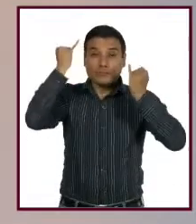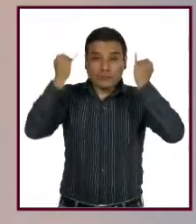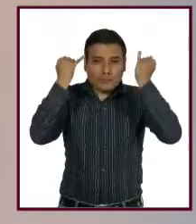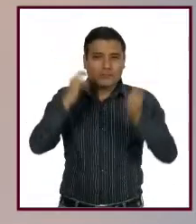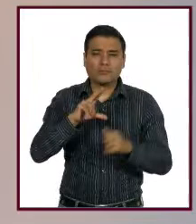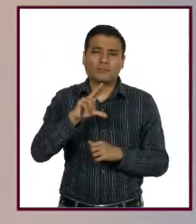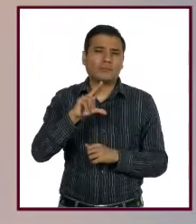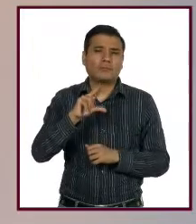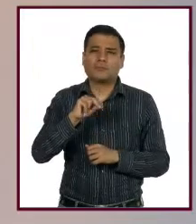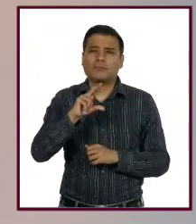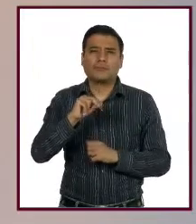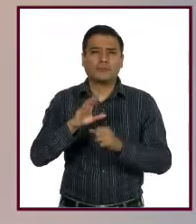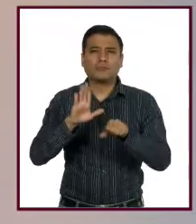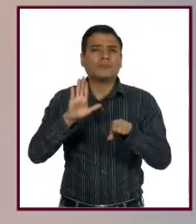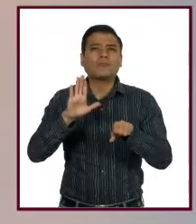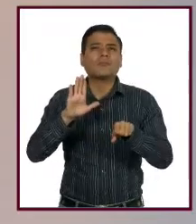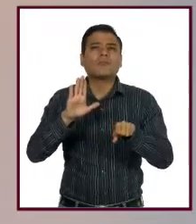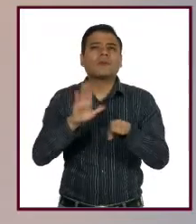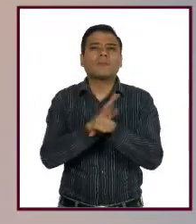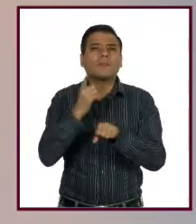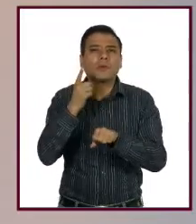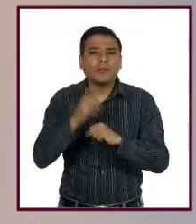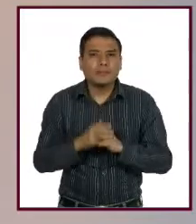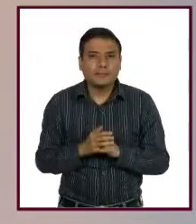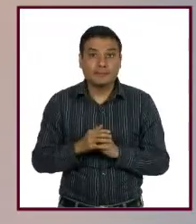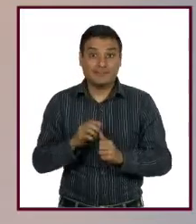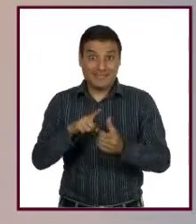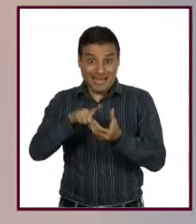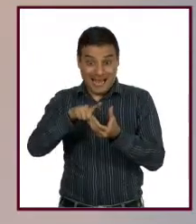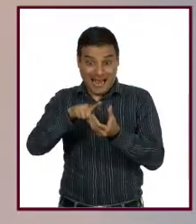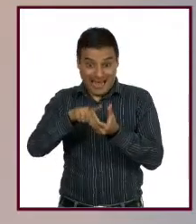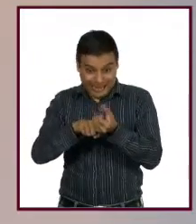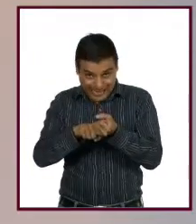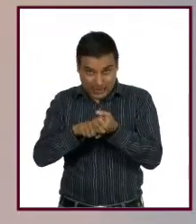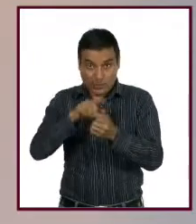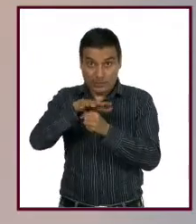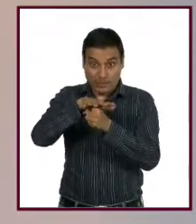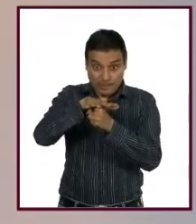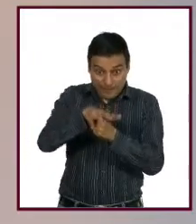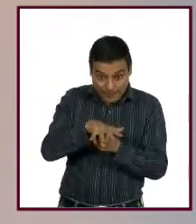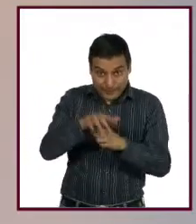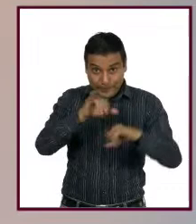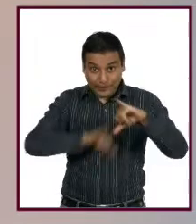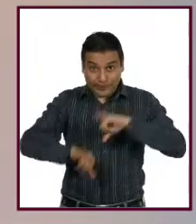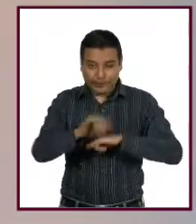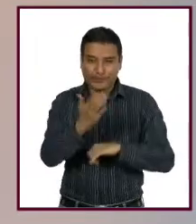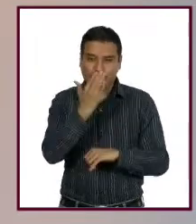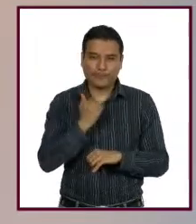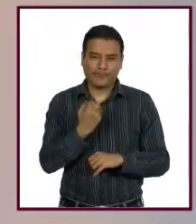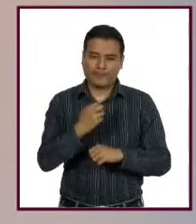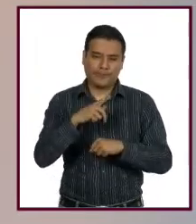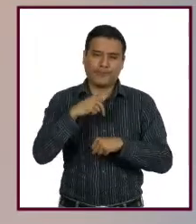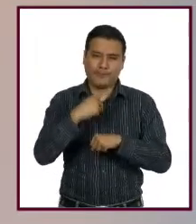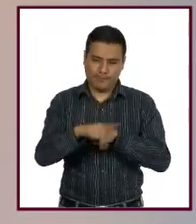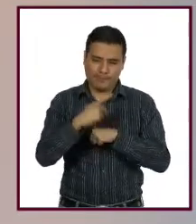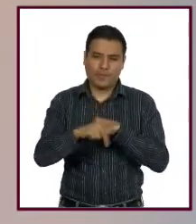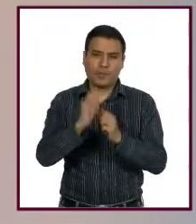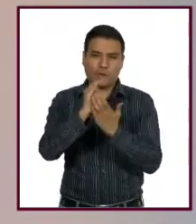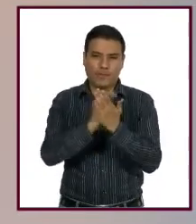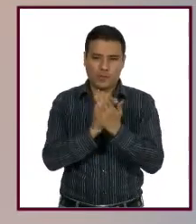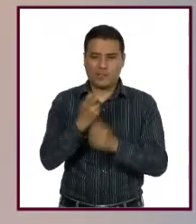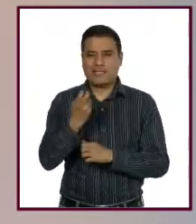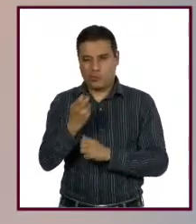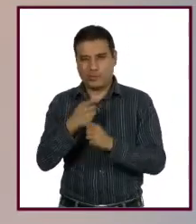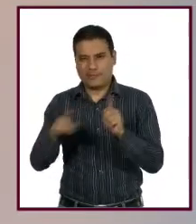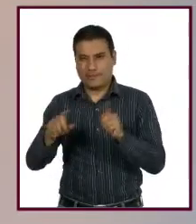las mismas características físico-químicas que pudieran generar este riesgo. Entonces hay que tener justamente esta